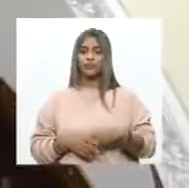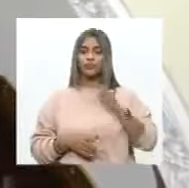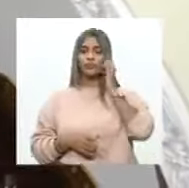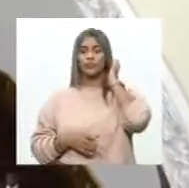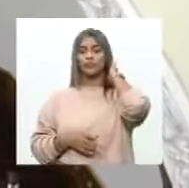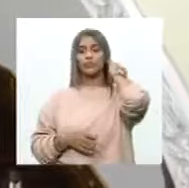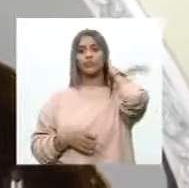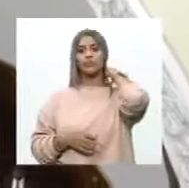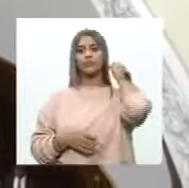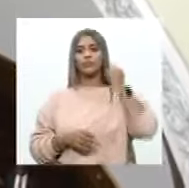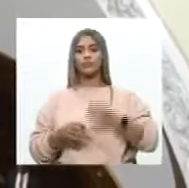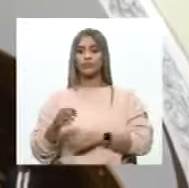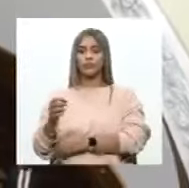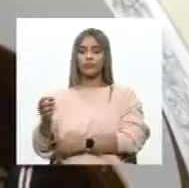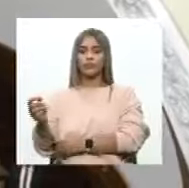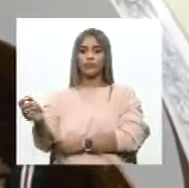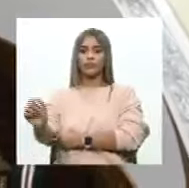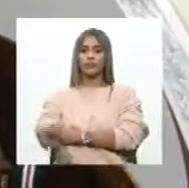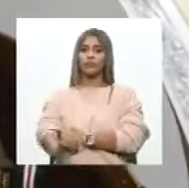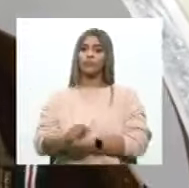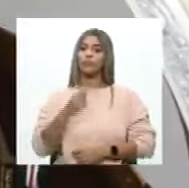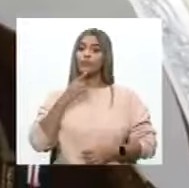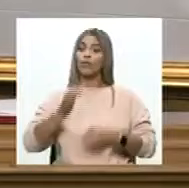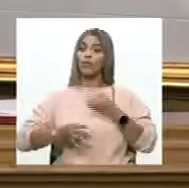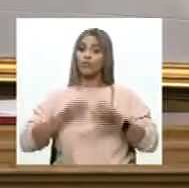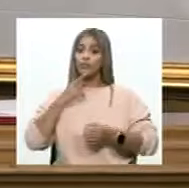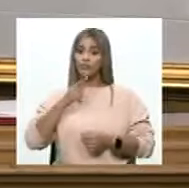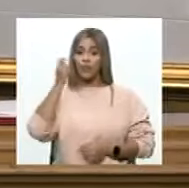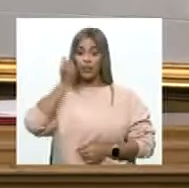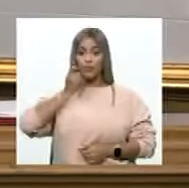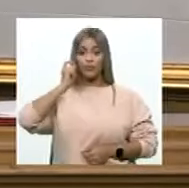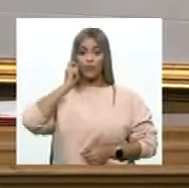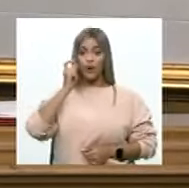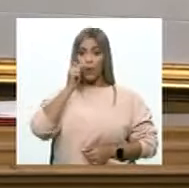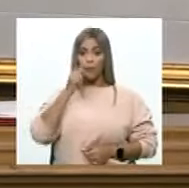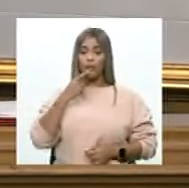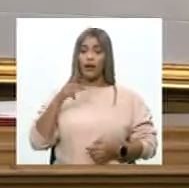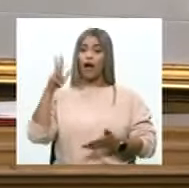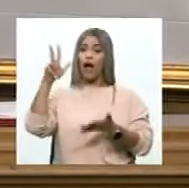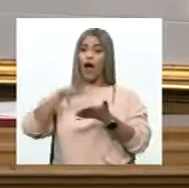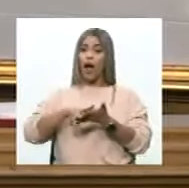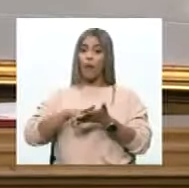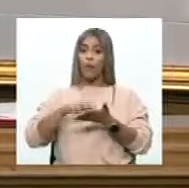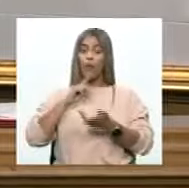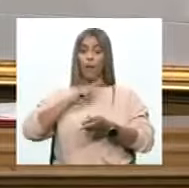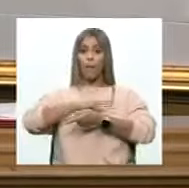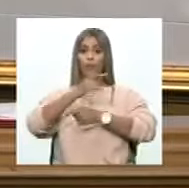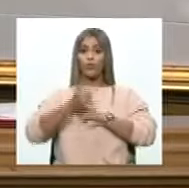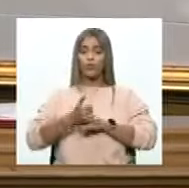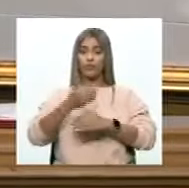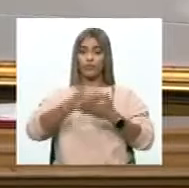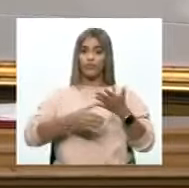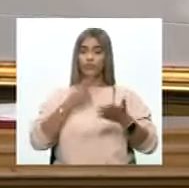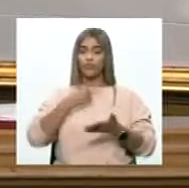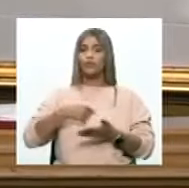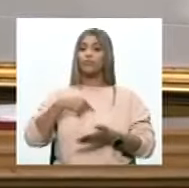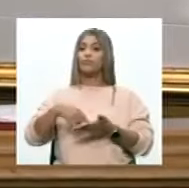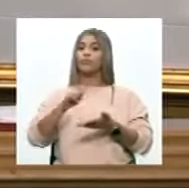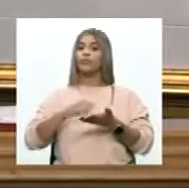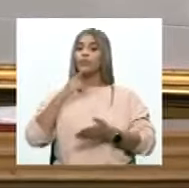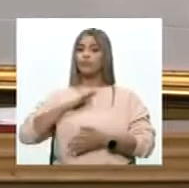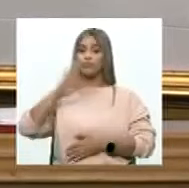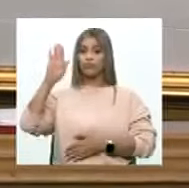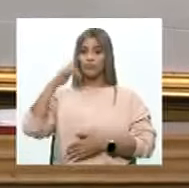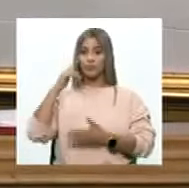En consideración, las honorables diputadas y los honorables diputados que estén a favor del proyecto de acta presentado, sírvanse a manifestarlo con la